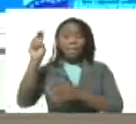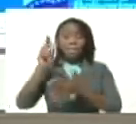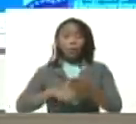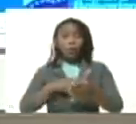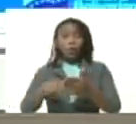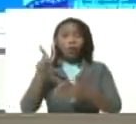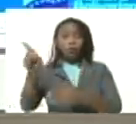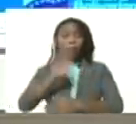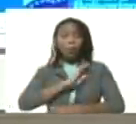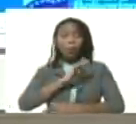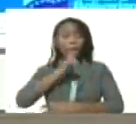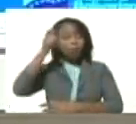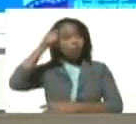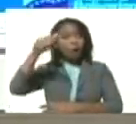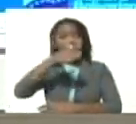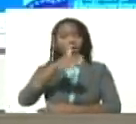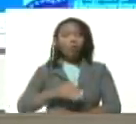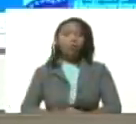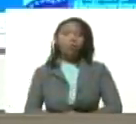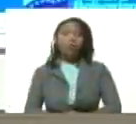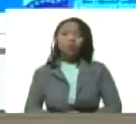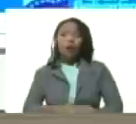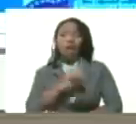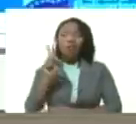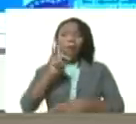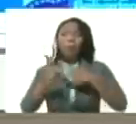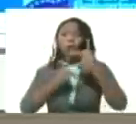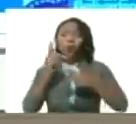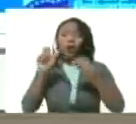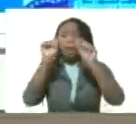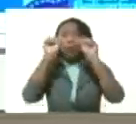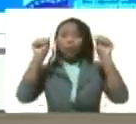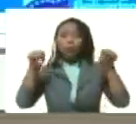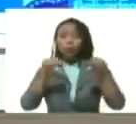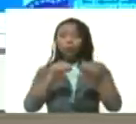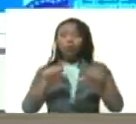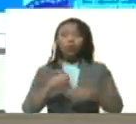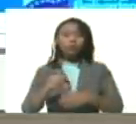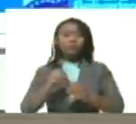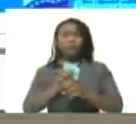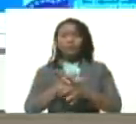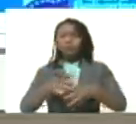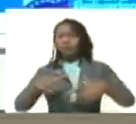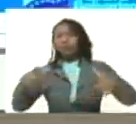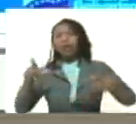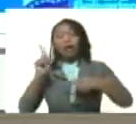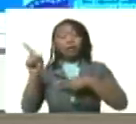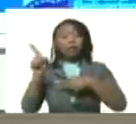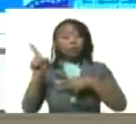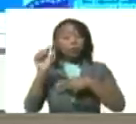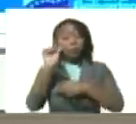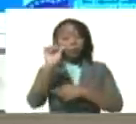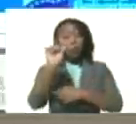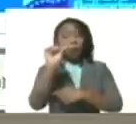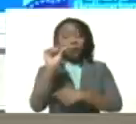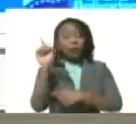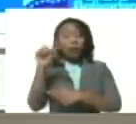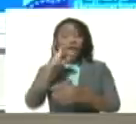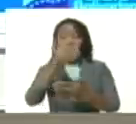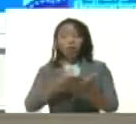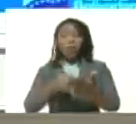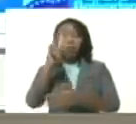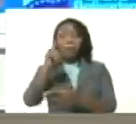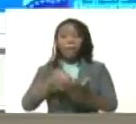de su población. Es una política sistemática, masiva, porque esto es apenas lo que vimos en el informe del